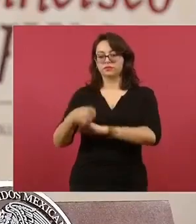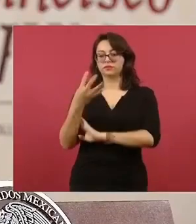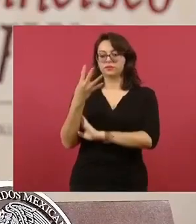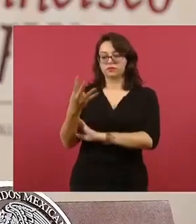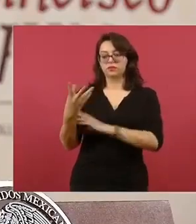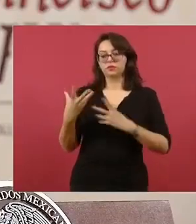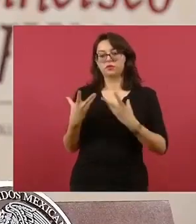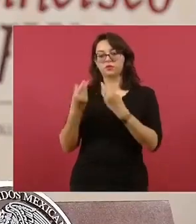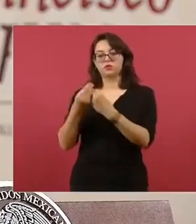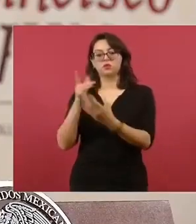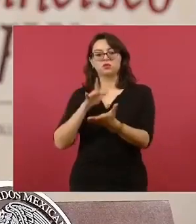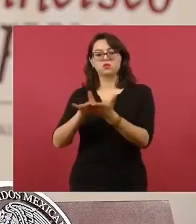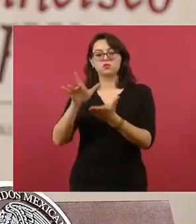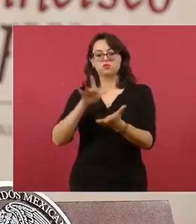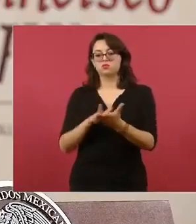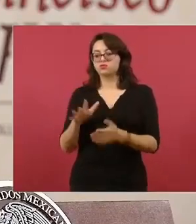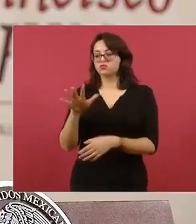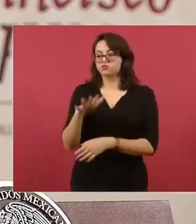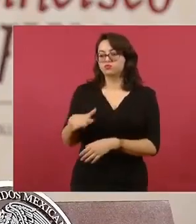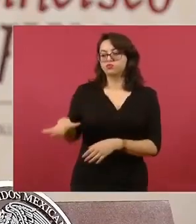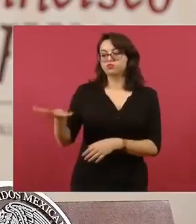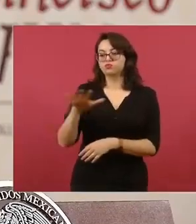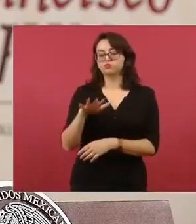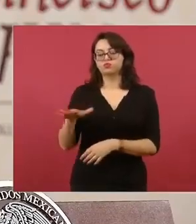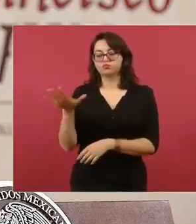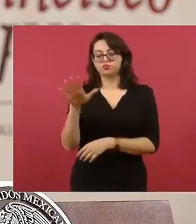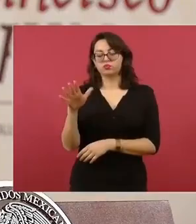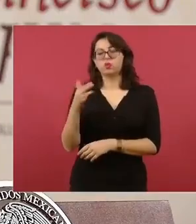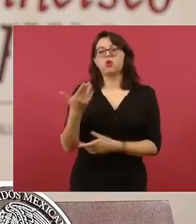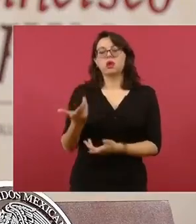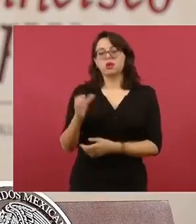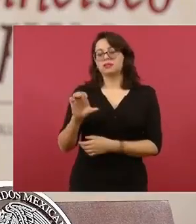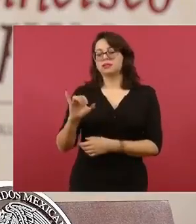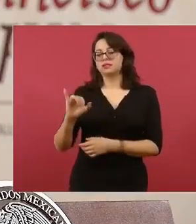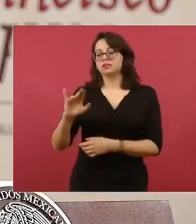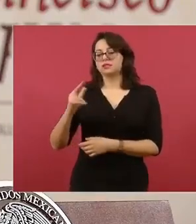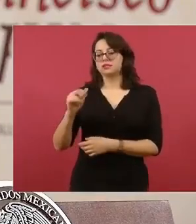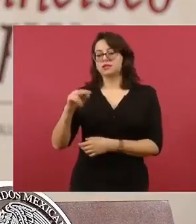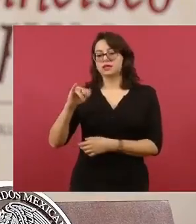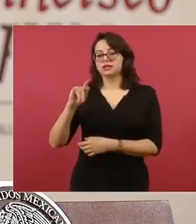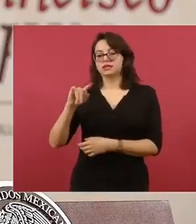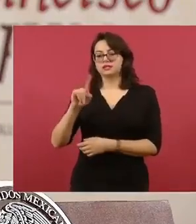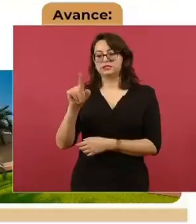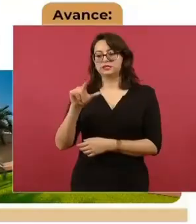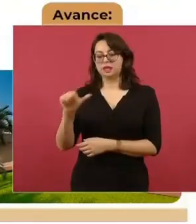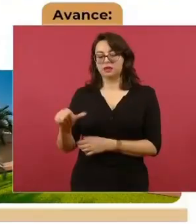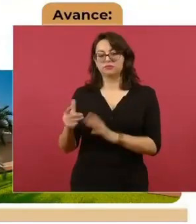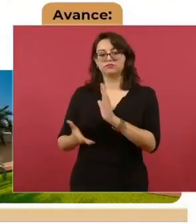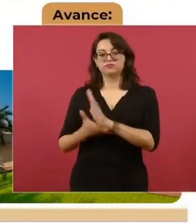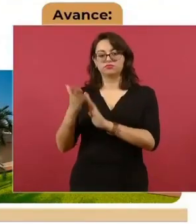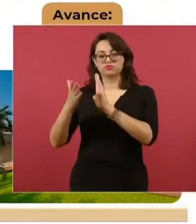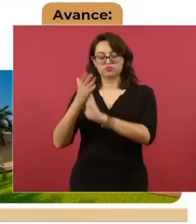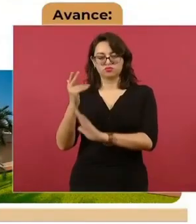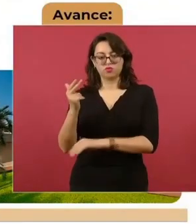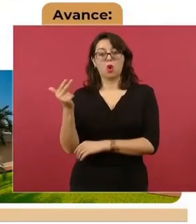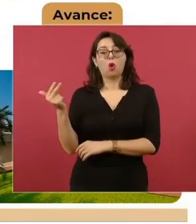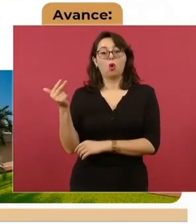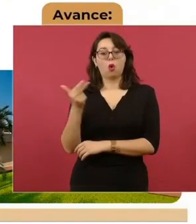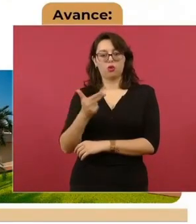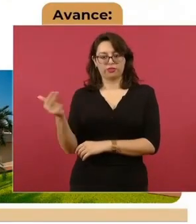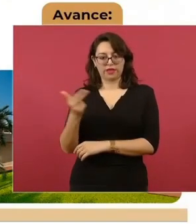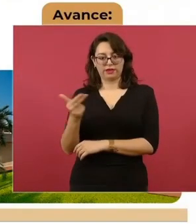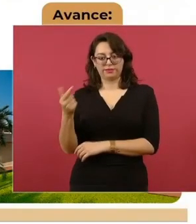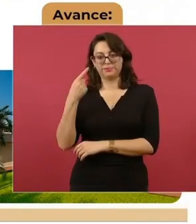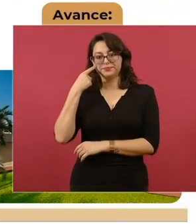en la zona arqueológica de Chichen Itza, en el estado de Yucatán. El hotel se ubicará sobre el camino, que conducirá directamente desde la